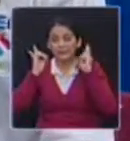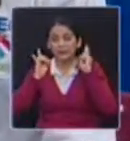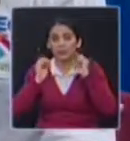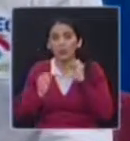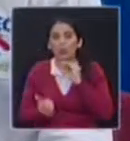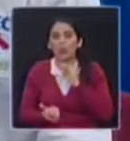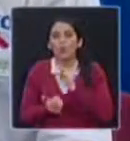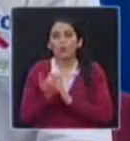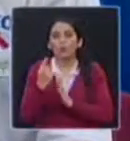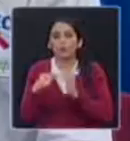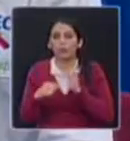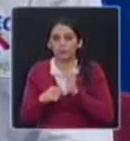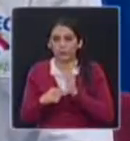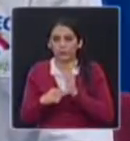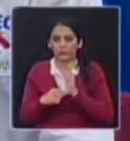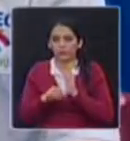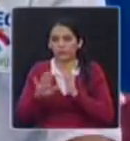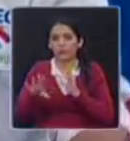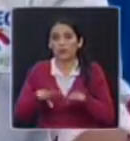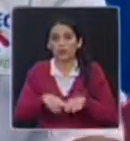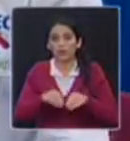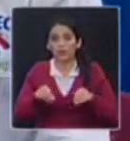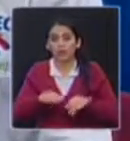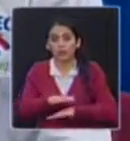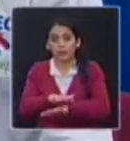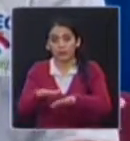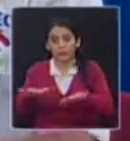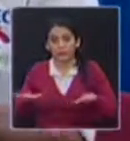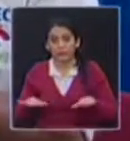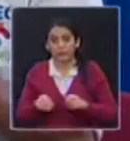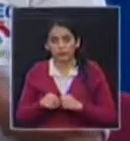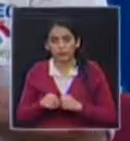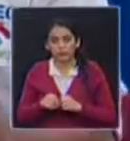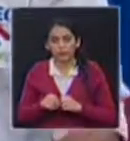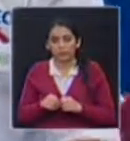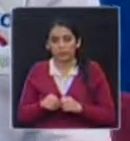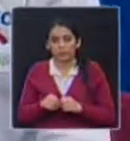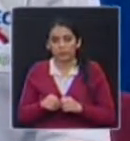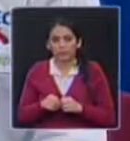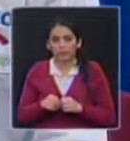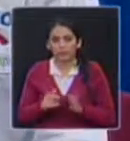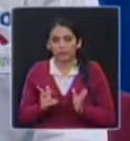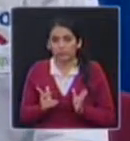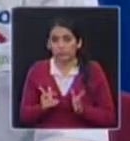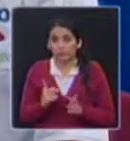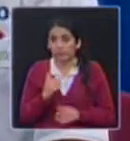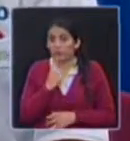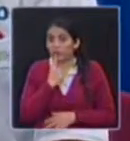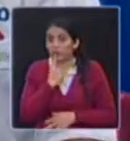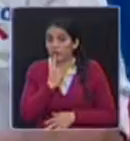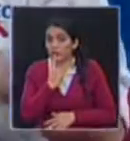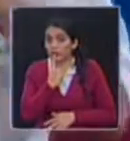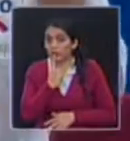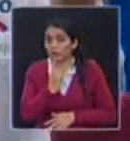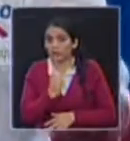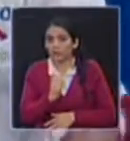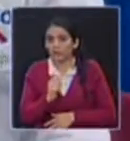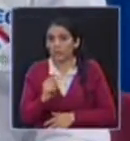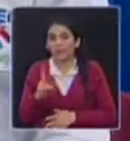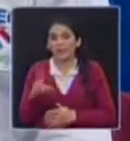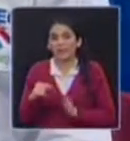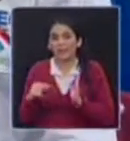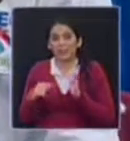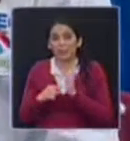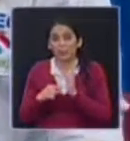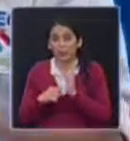a la plusvalía. Cuando, imagínese usted, nos tratan de tirar las pelotitas de que ese impuesto a la plusvalía no va a ir para el gobierno, sino